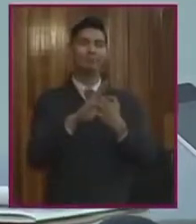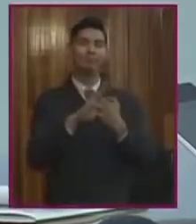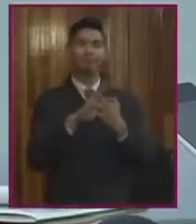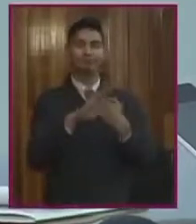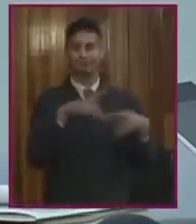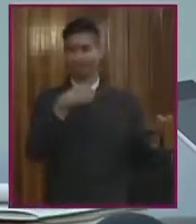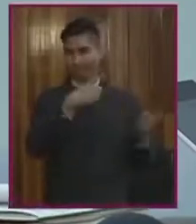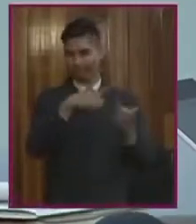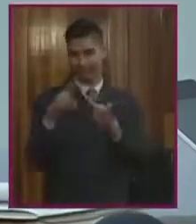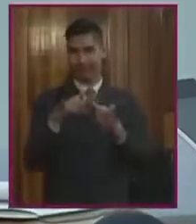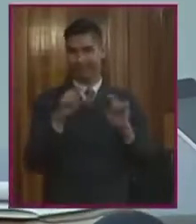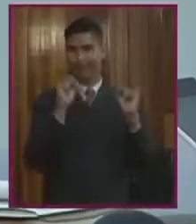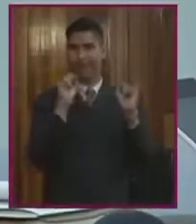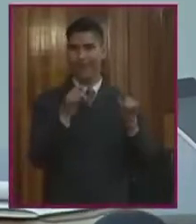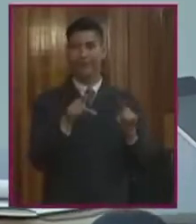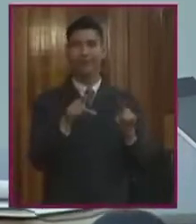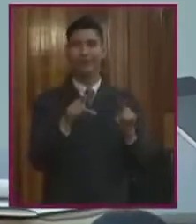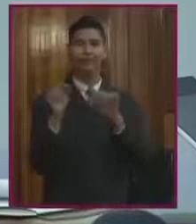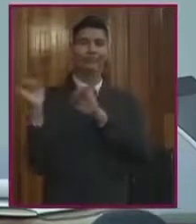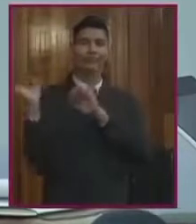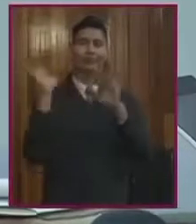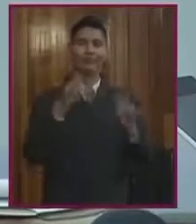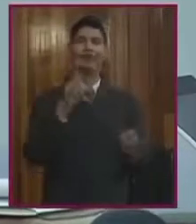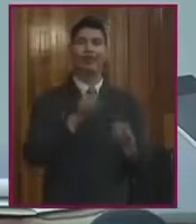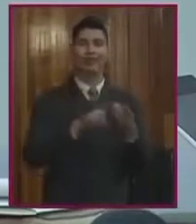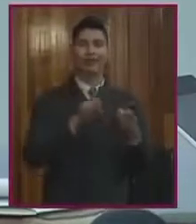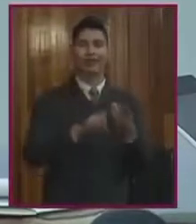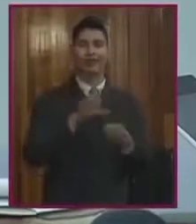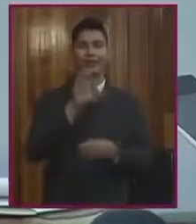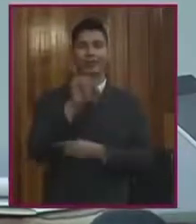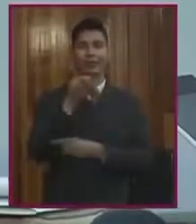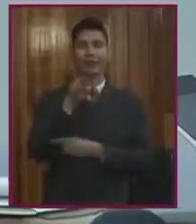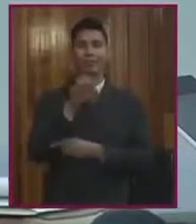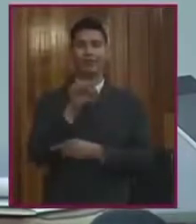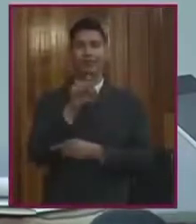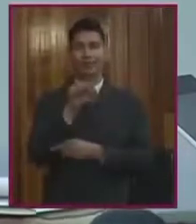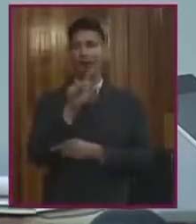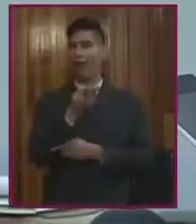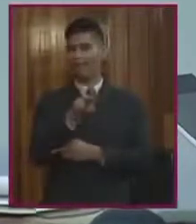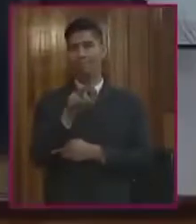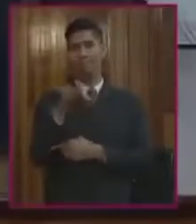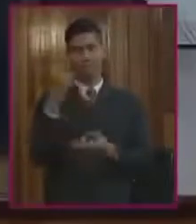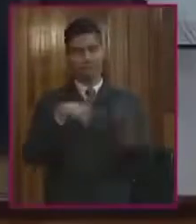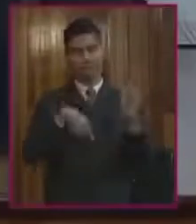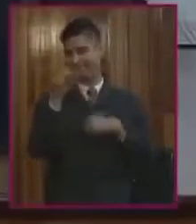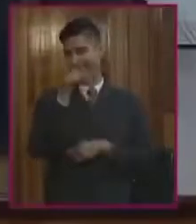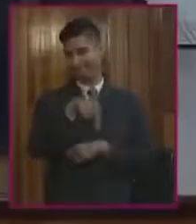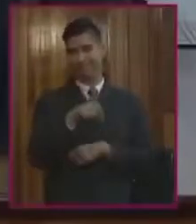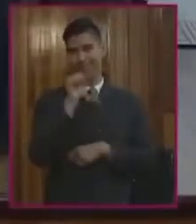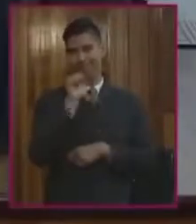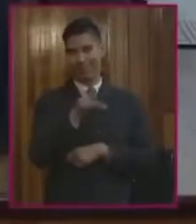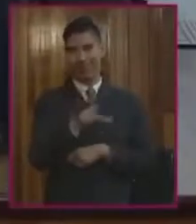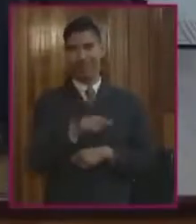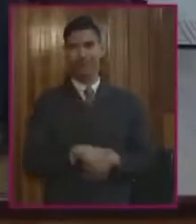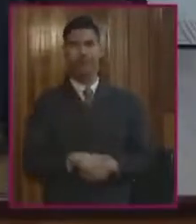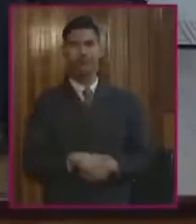vengo por parte del Consejo Nacional de Ciencia y Tecnología. Excelente, bienvenido. Mi nombre es